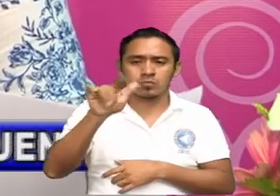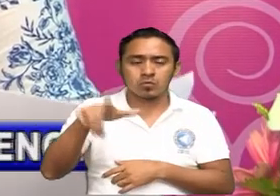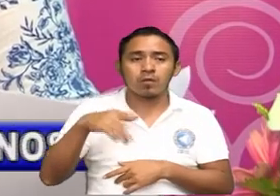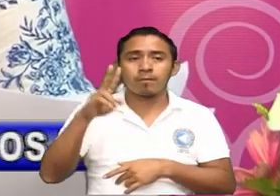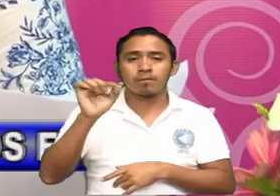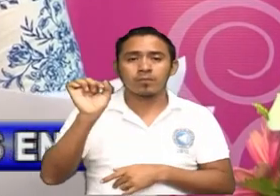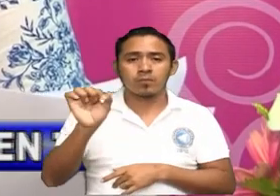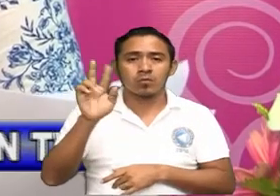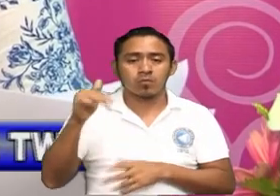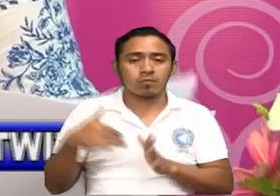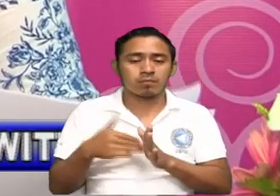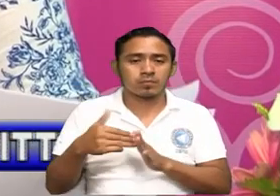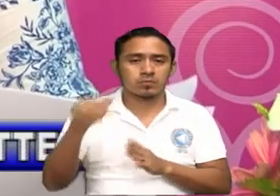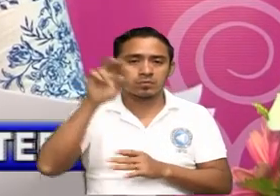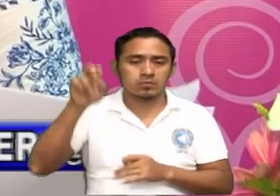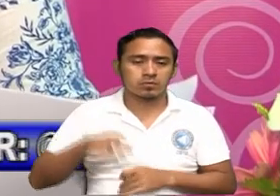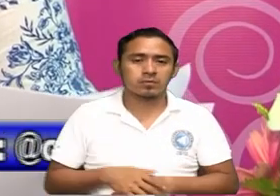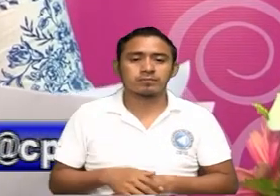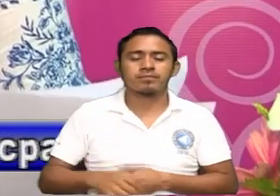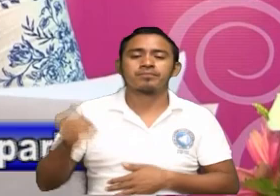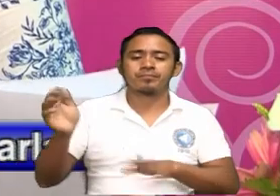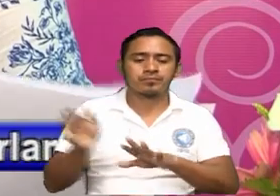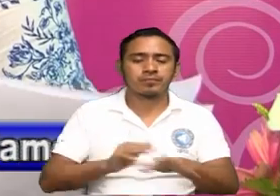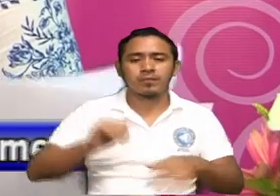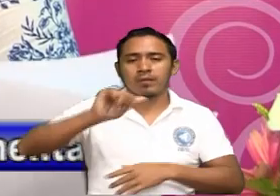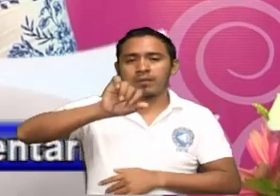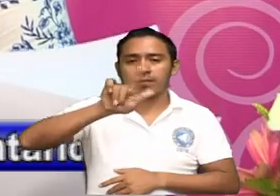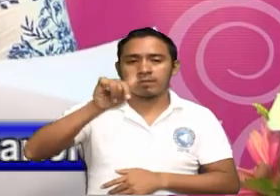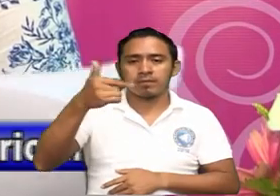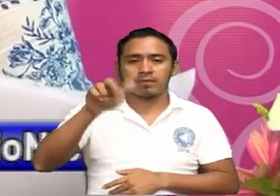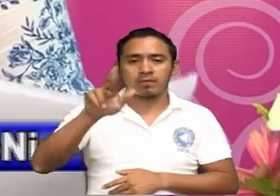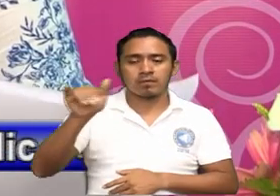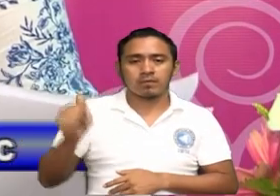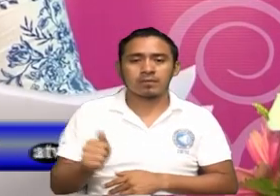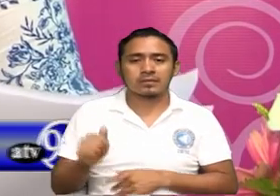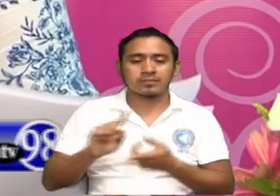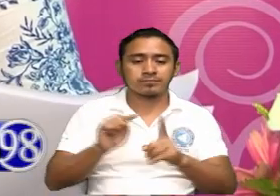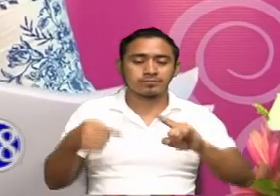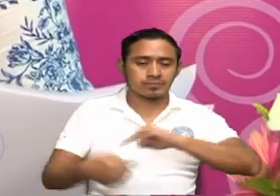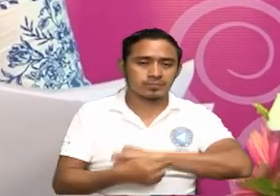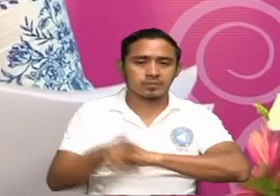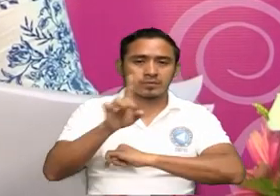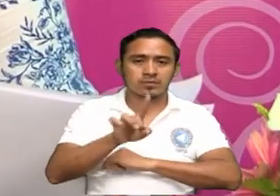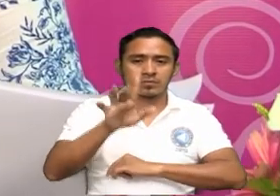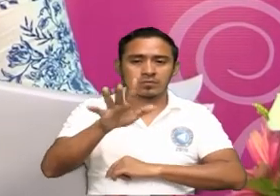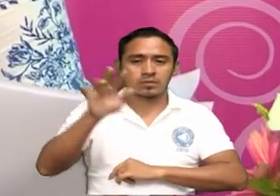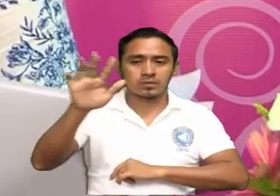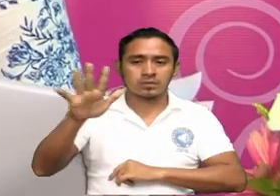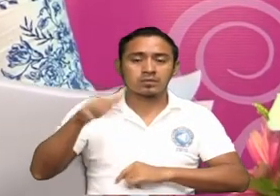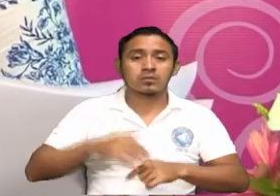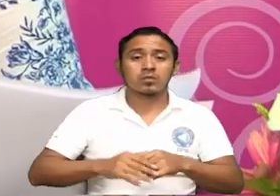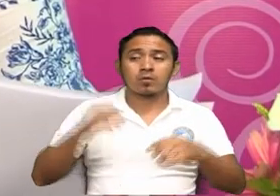de 2.2 millones de córdobas. En Altagracia se realizó el reemplazo de 155